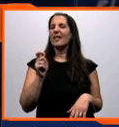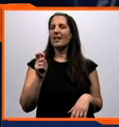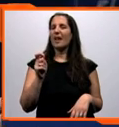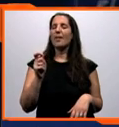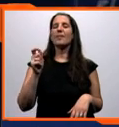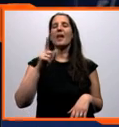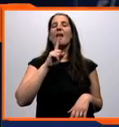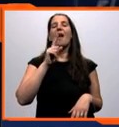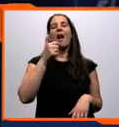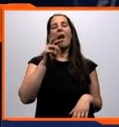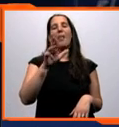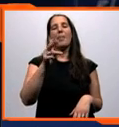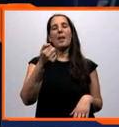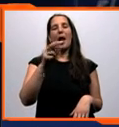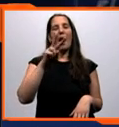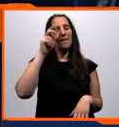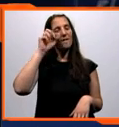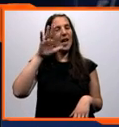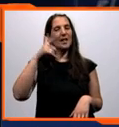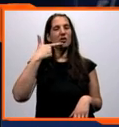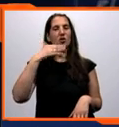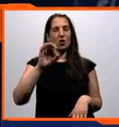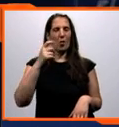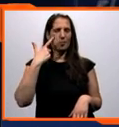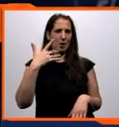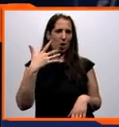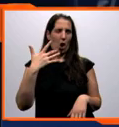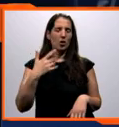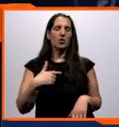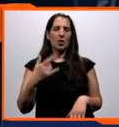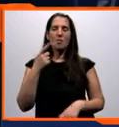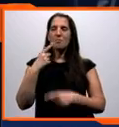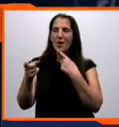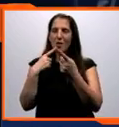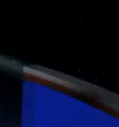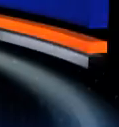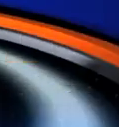Juan María traverso planteamos temas y traverso lo responde a su